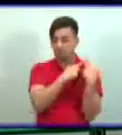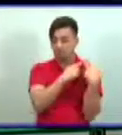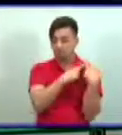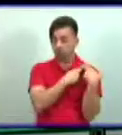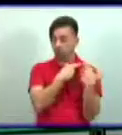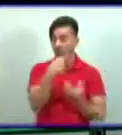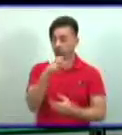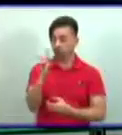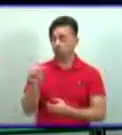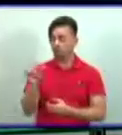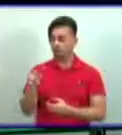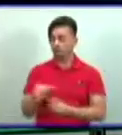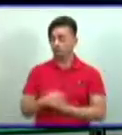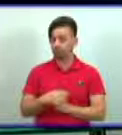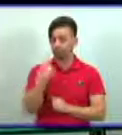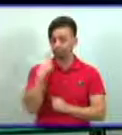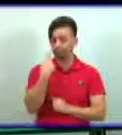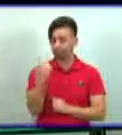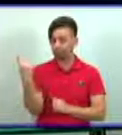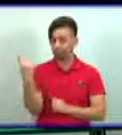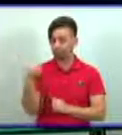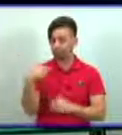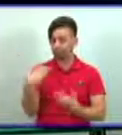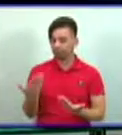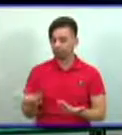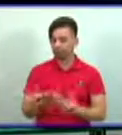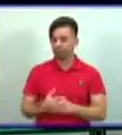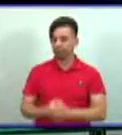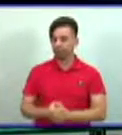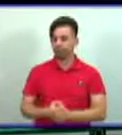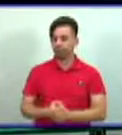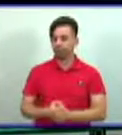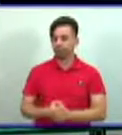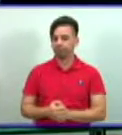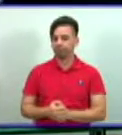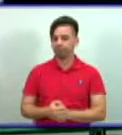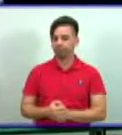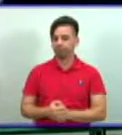la atmósfera y que son debido a la actividad antrópica.